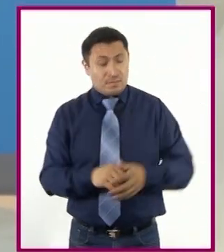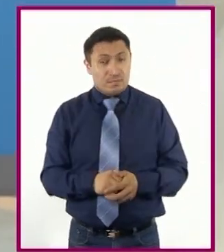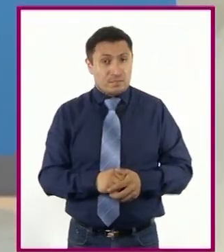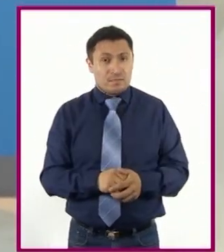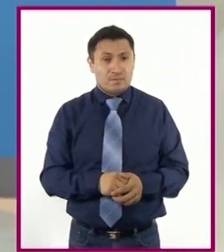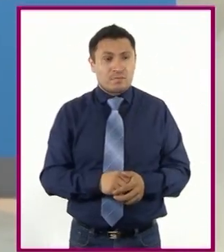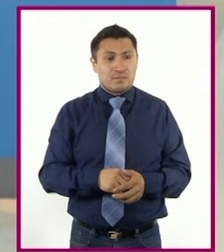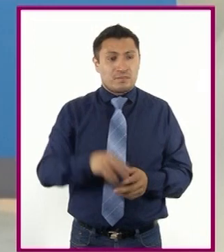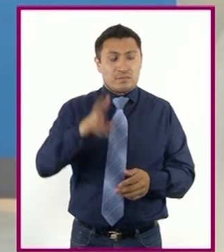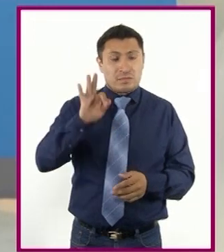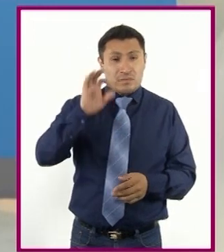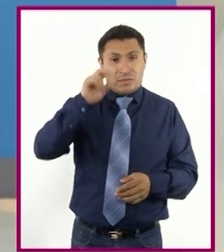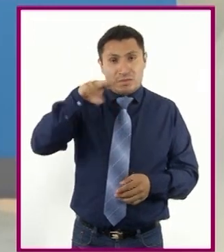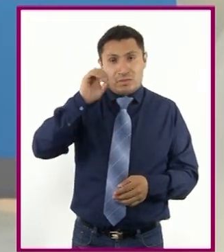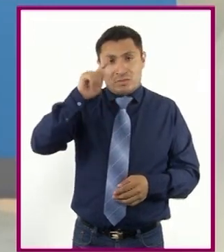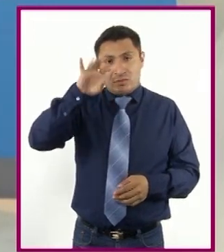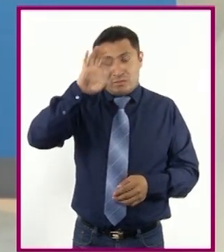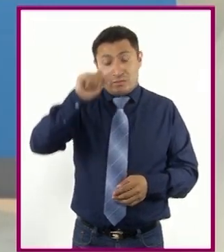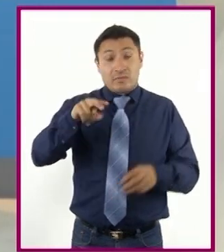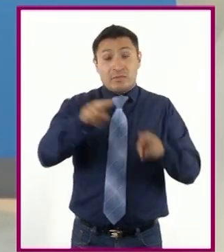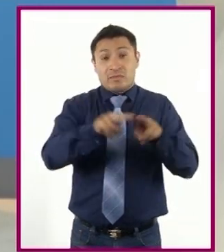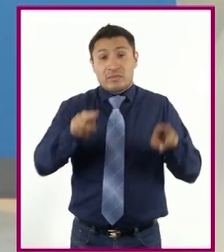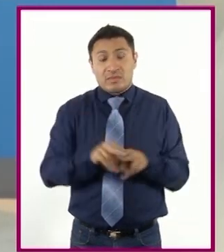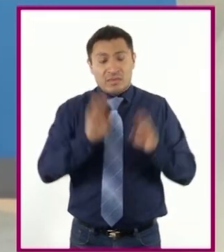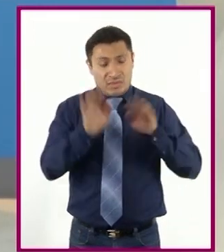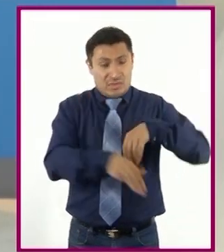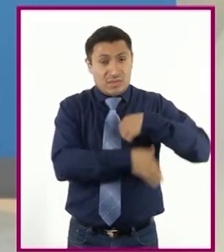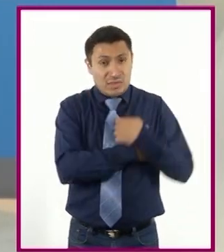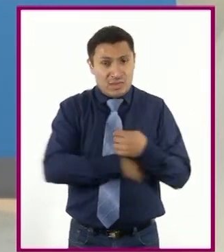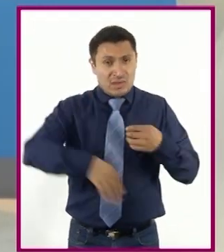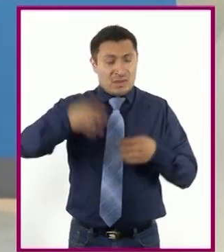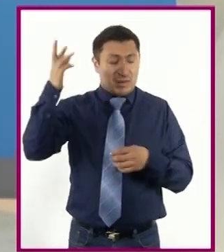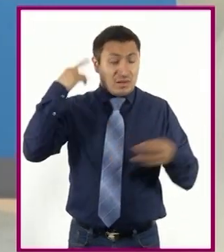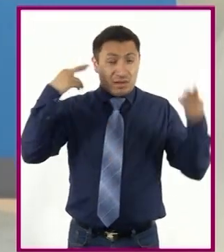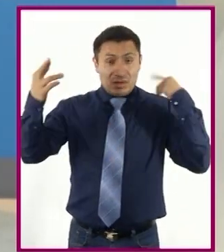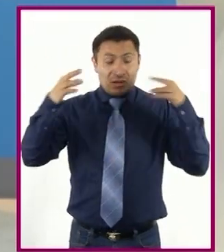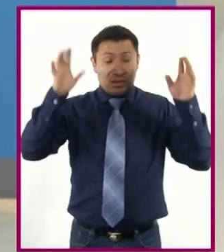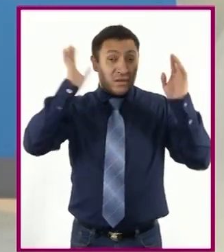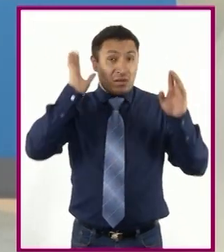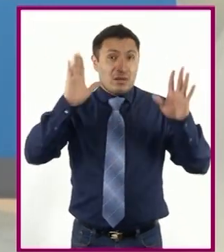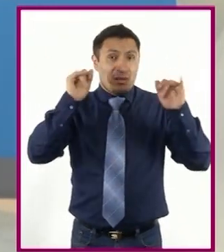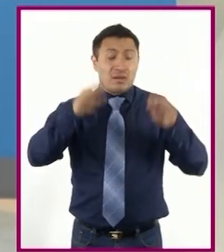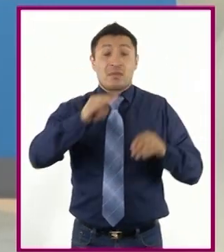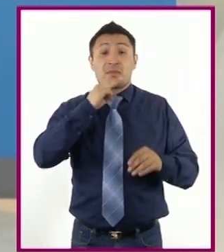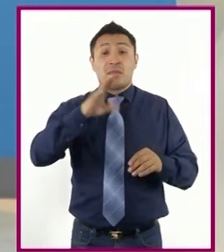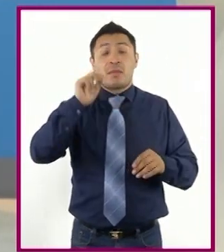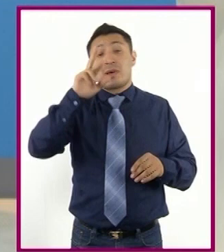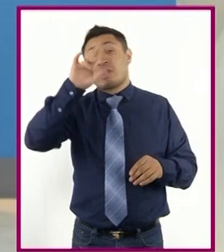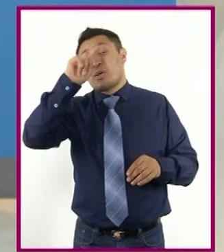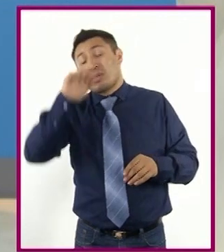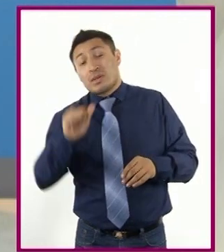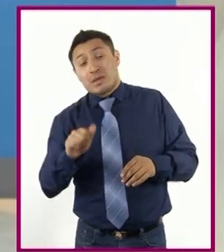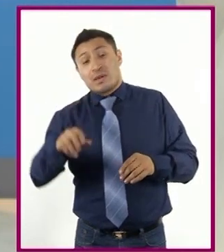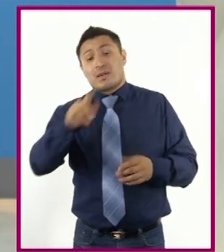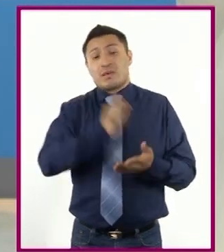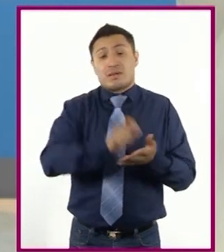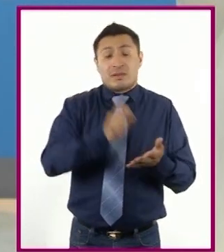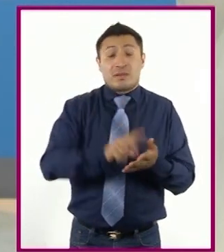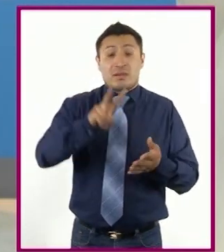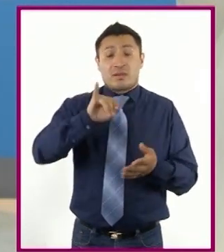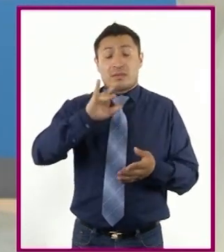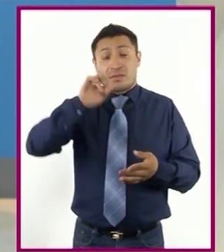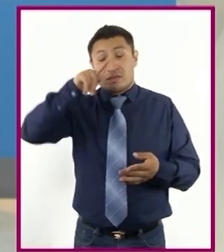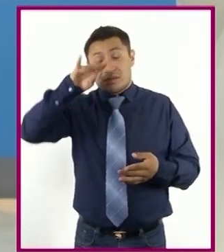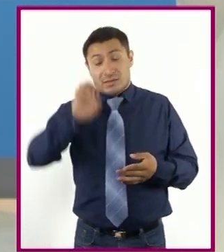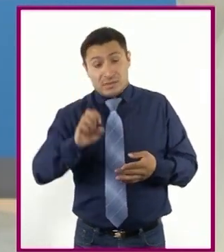La Fonoteca Nacional resguarda la memoria sonora. Escuchen Adiós Mamá Carlota, escrita por Vicente